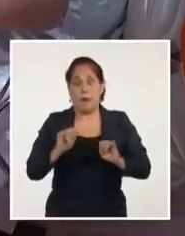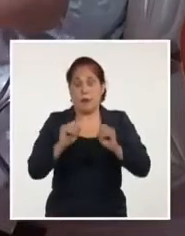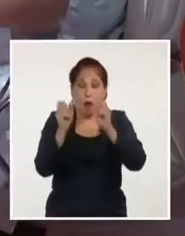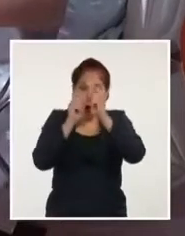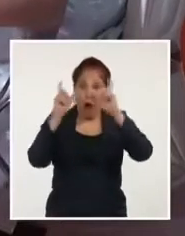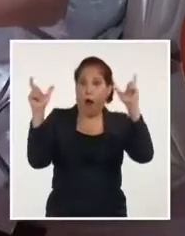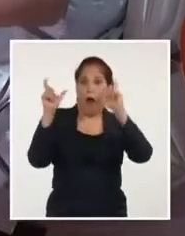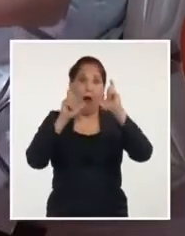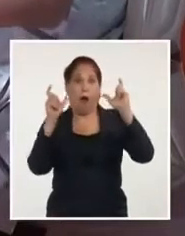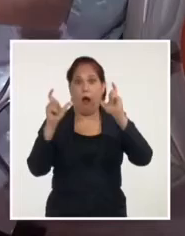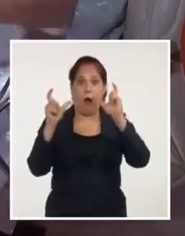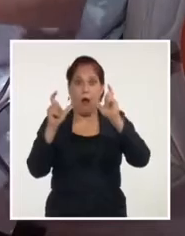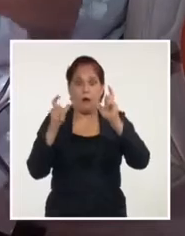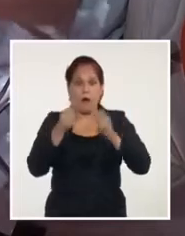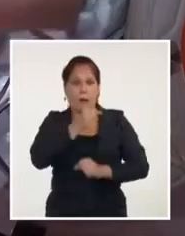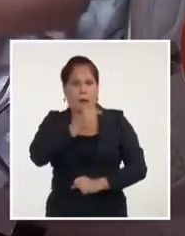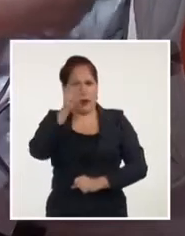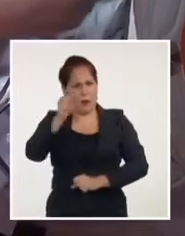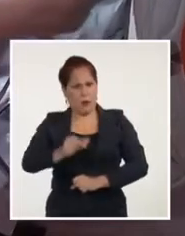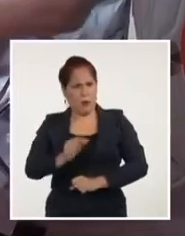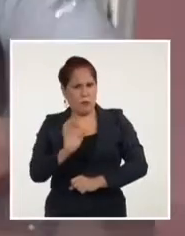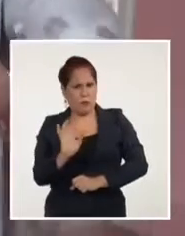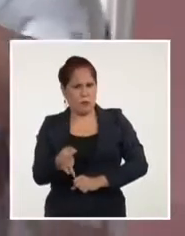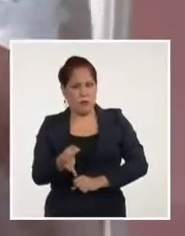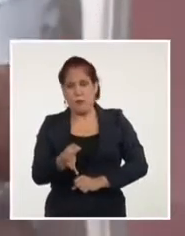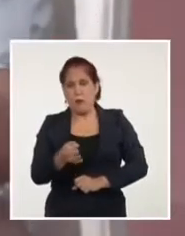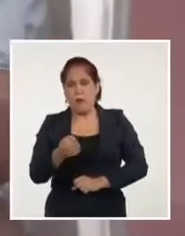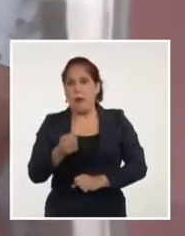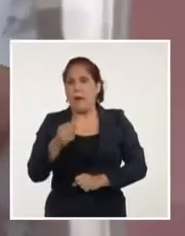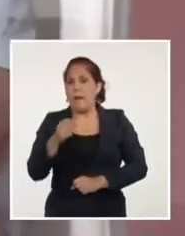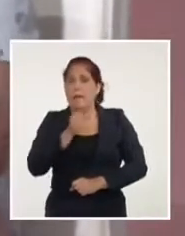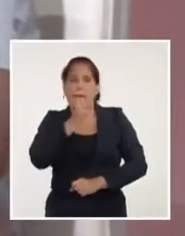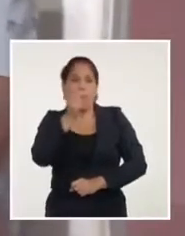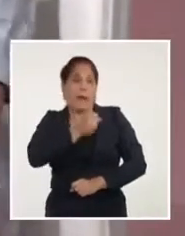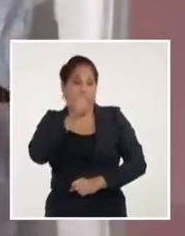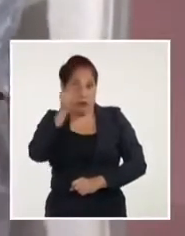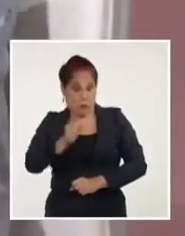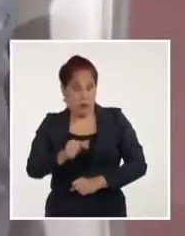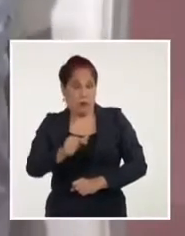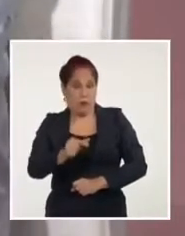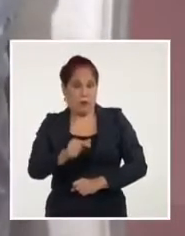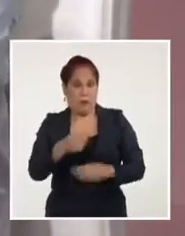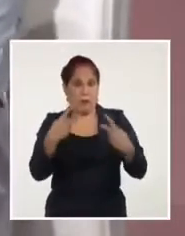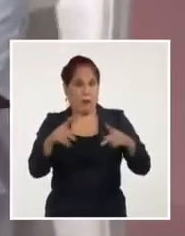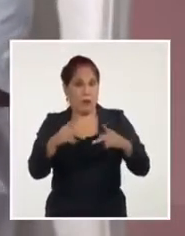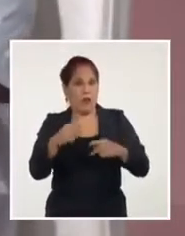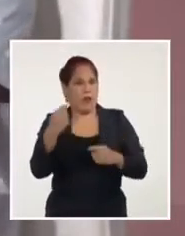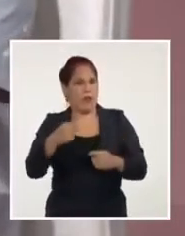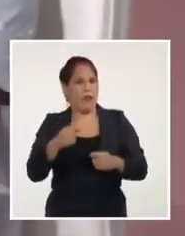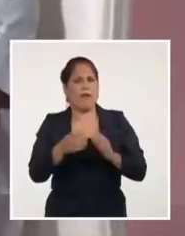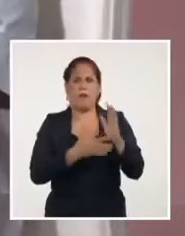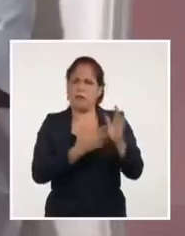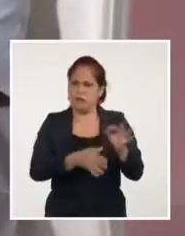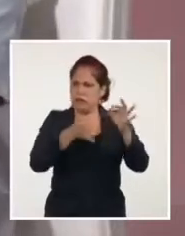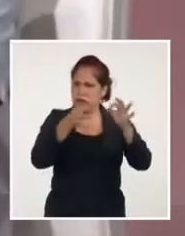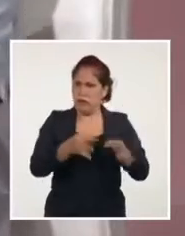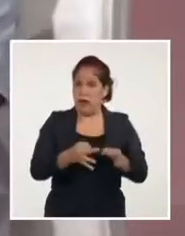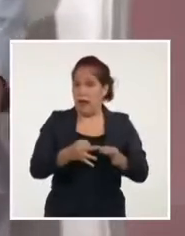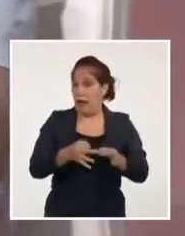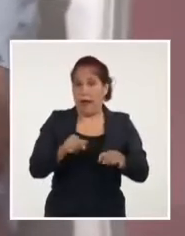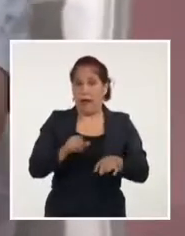género, el periodismo como tal, como práctica profesional, y la noticia como su obra fundamental, que era